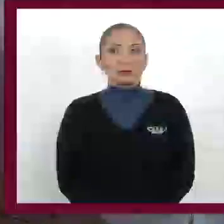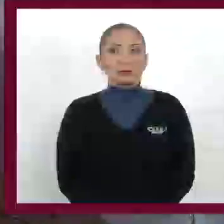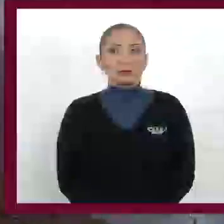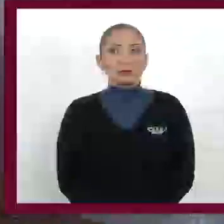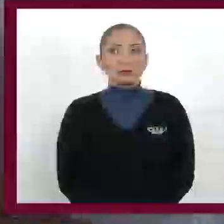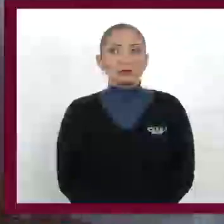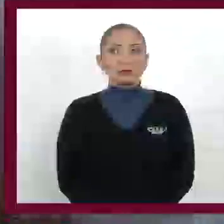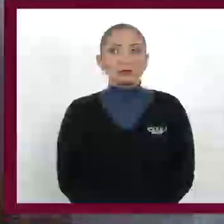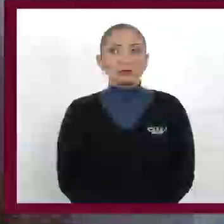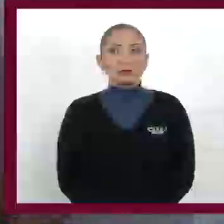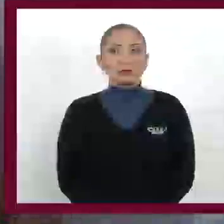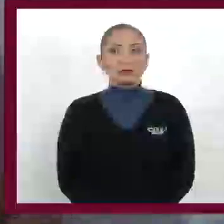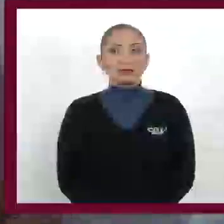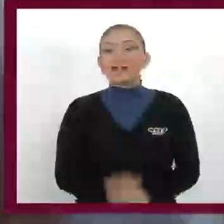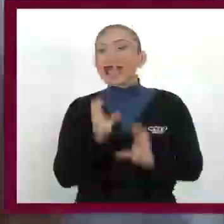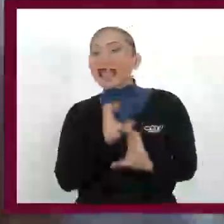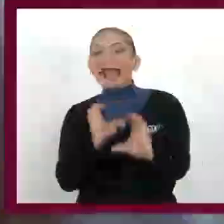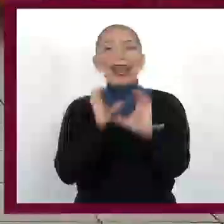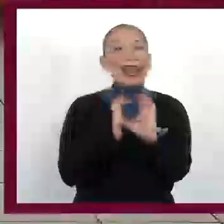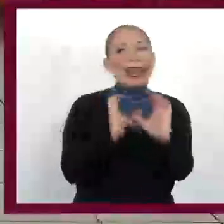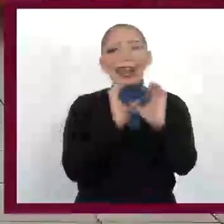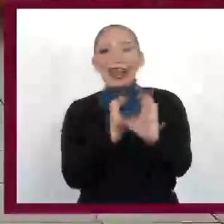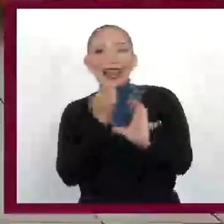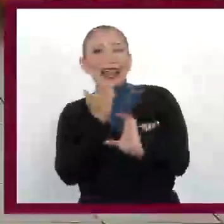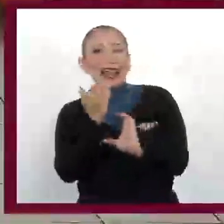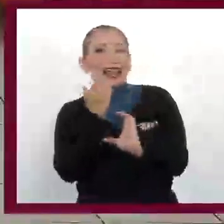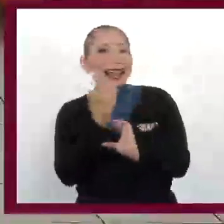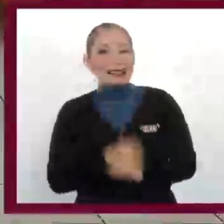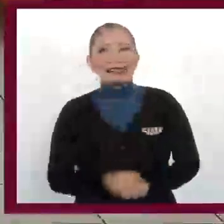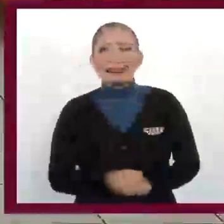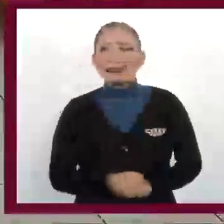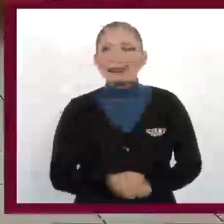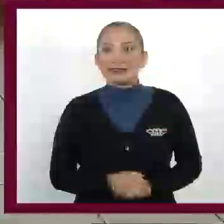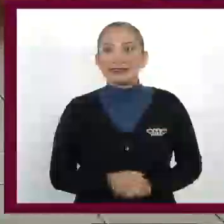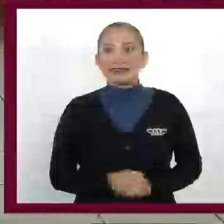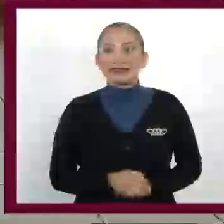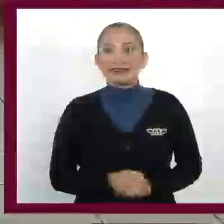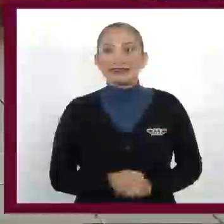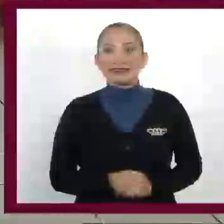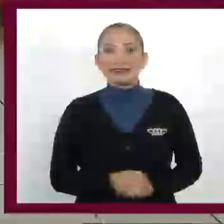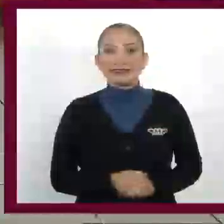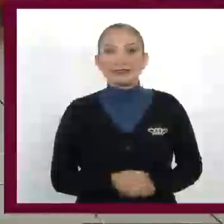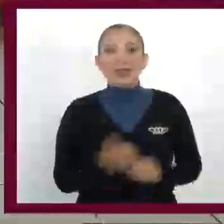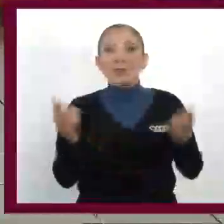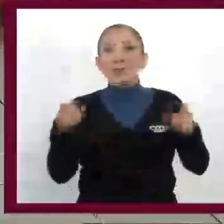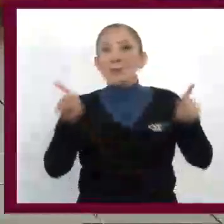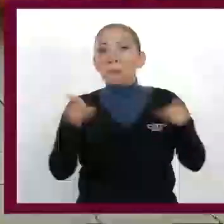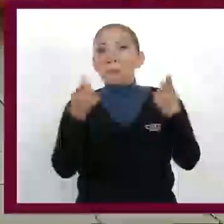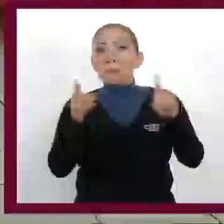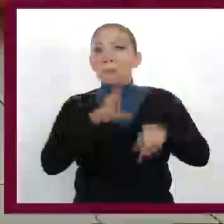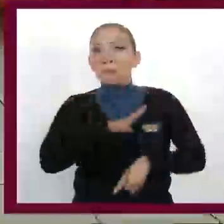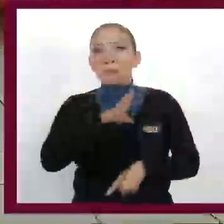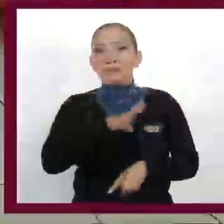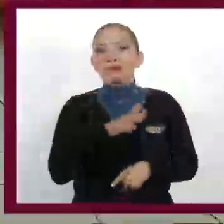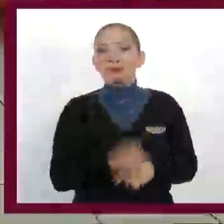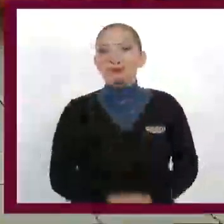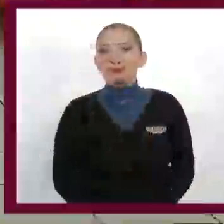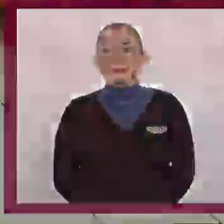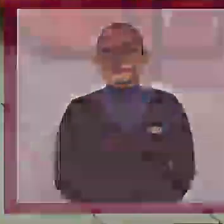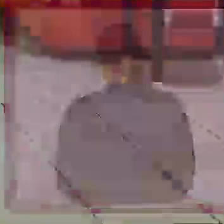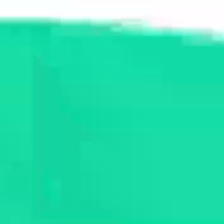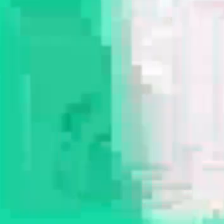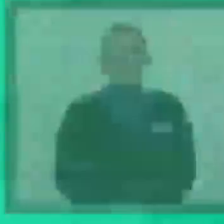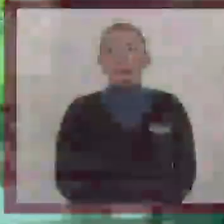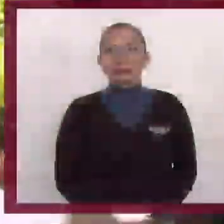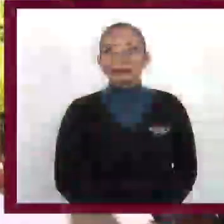Es callada, tímida, inocente, tiene la mirada. ¿Es eso? La mano y siente algo extraño, la abrazo, me abraza, empieza